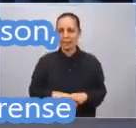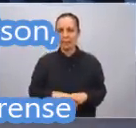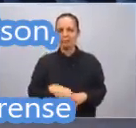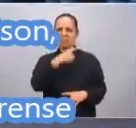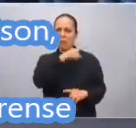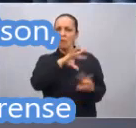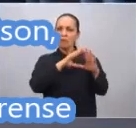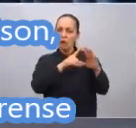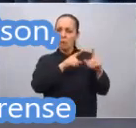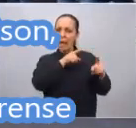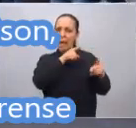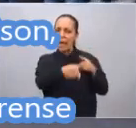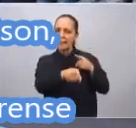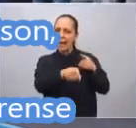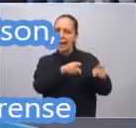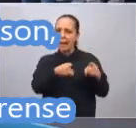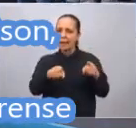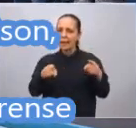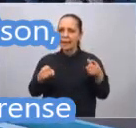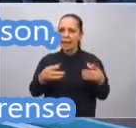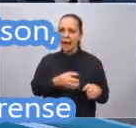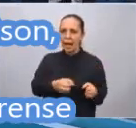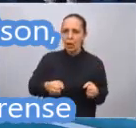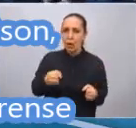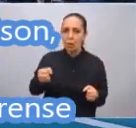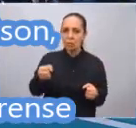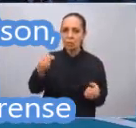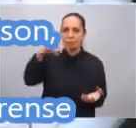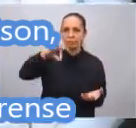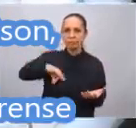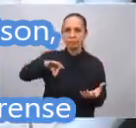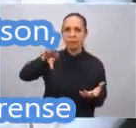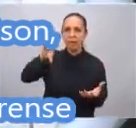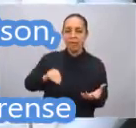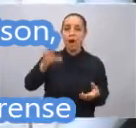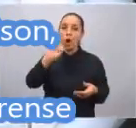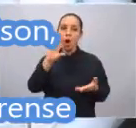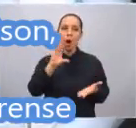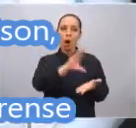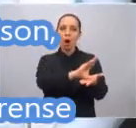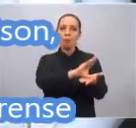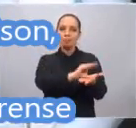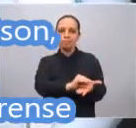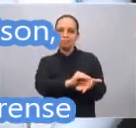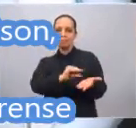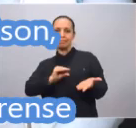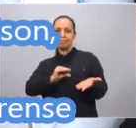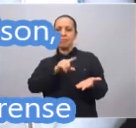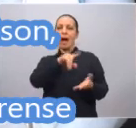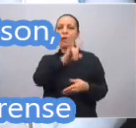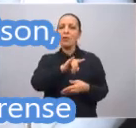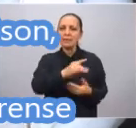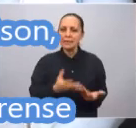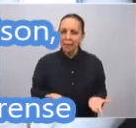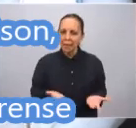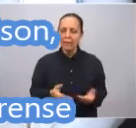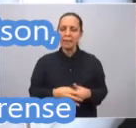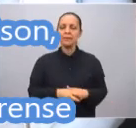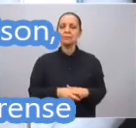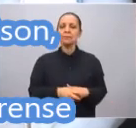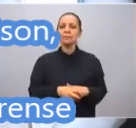ataques que estaban haciendo presupuestarios a las universidades nacionales. Y